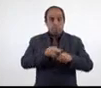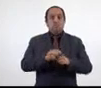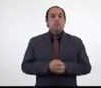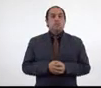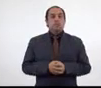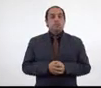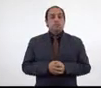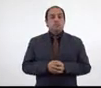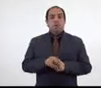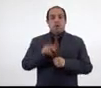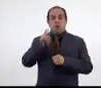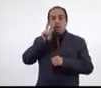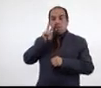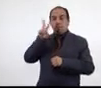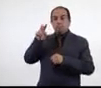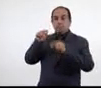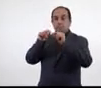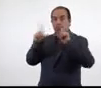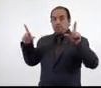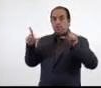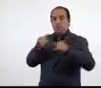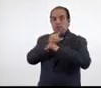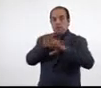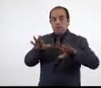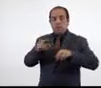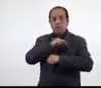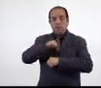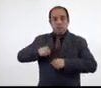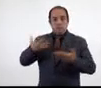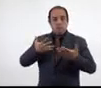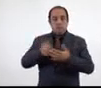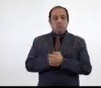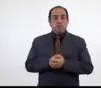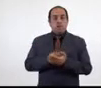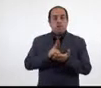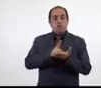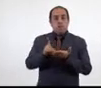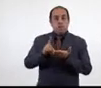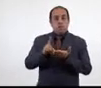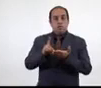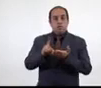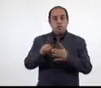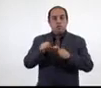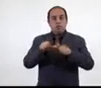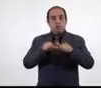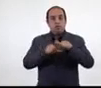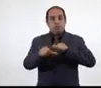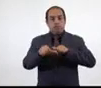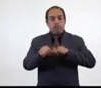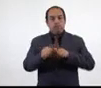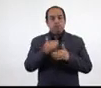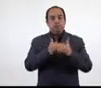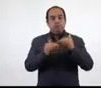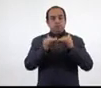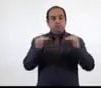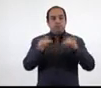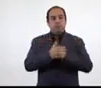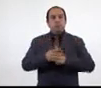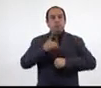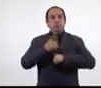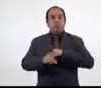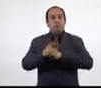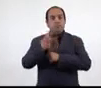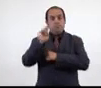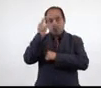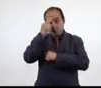Están viendo en pantalla la declaración que hicimos del derecho a una reparación integral del daño. Recordarán, son